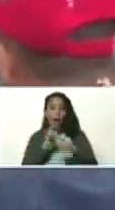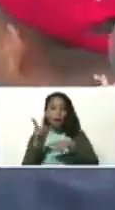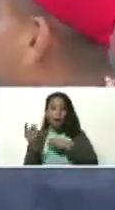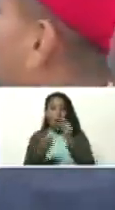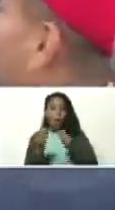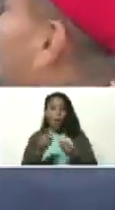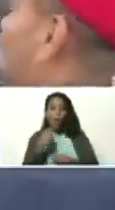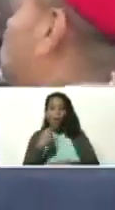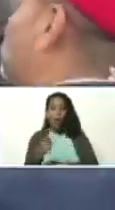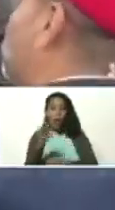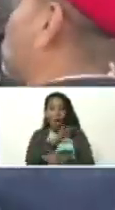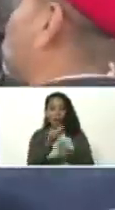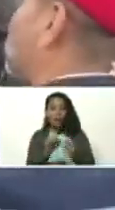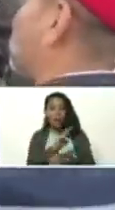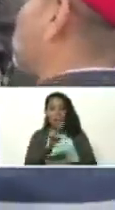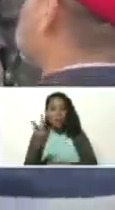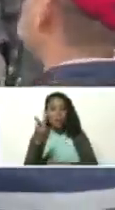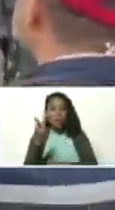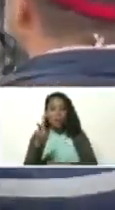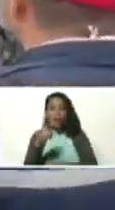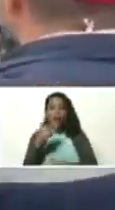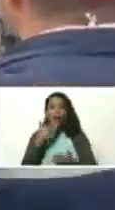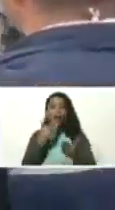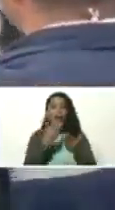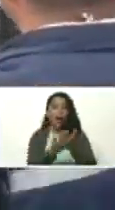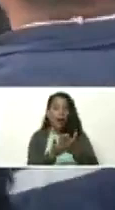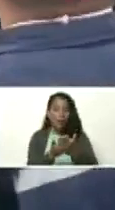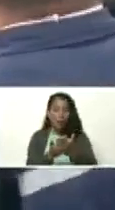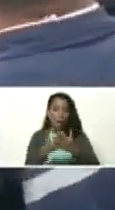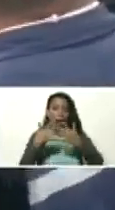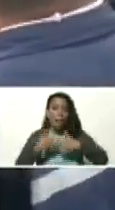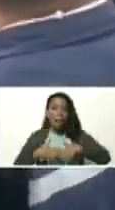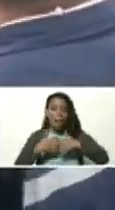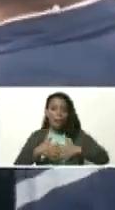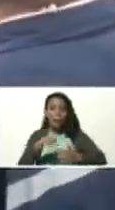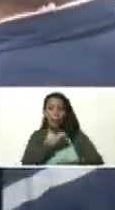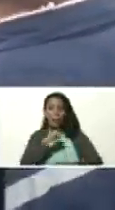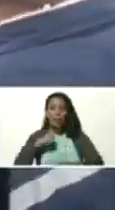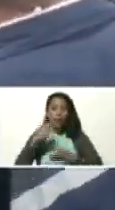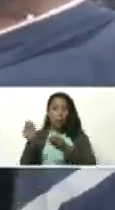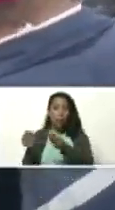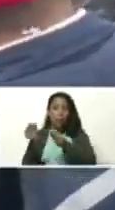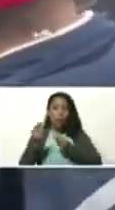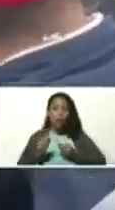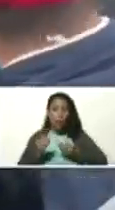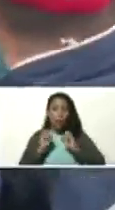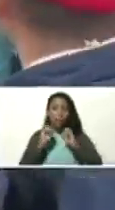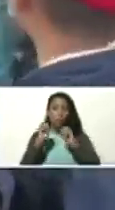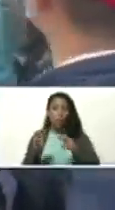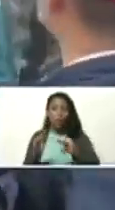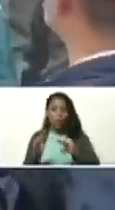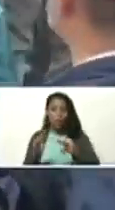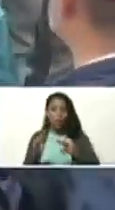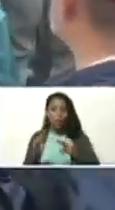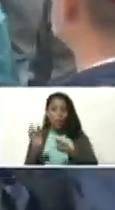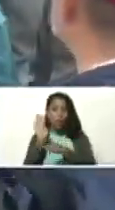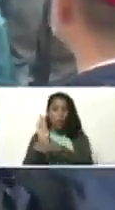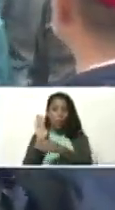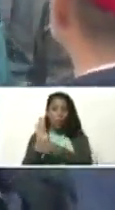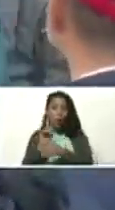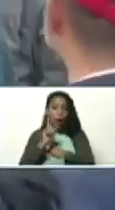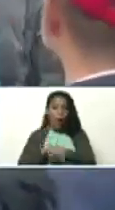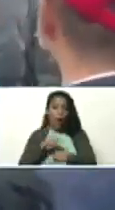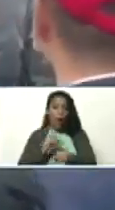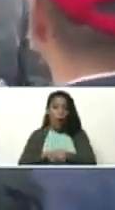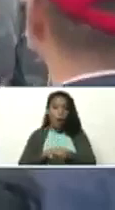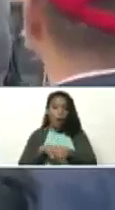manifestó la vicepresidenta, agradecimiento a empresas privadas que nos dieron la oportunidad de albergar en la hora de...